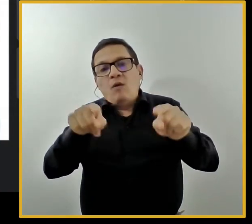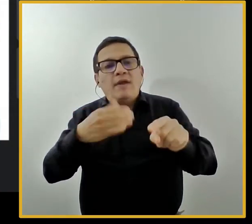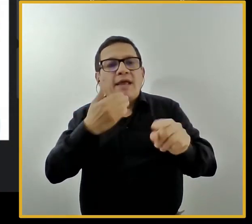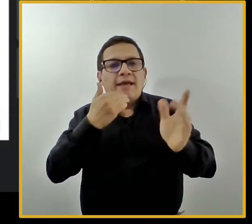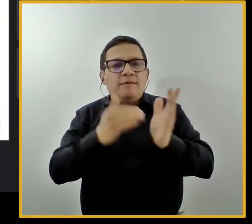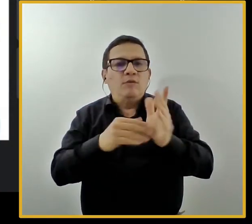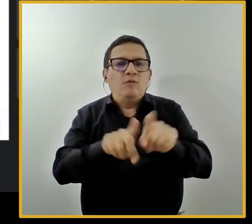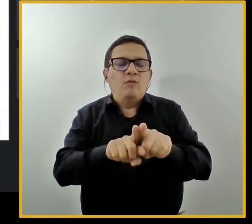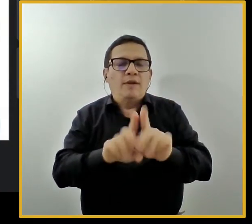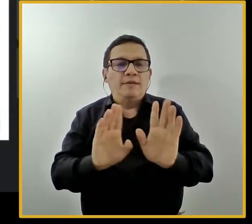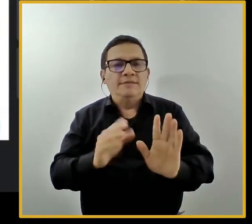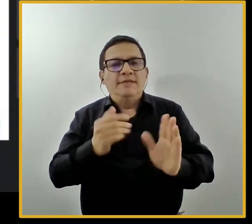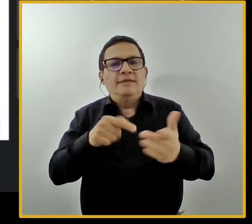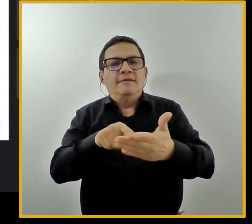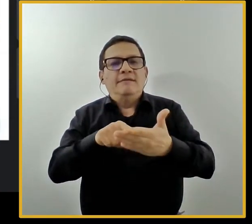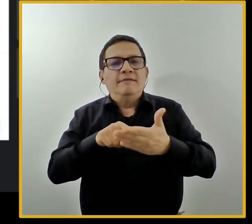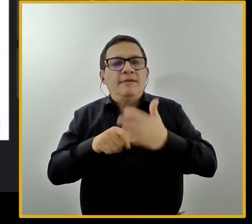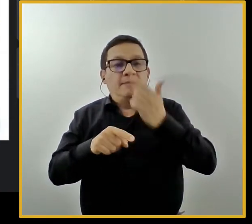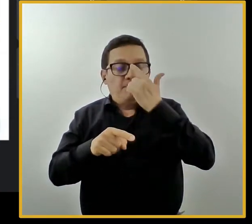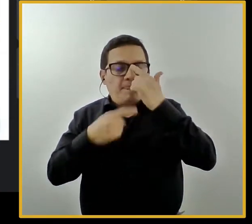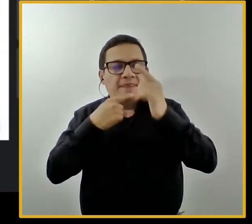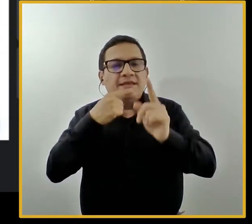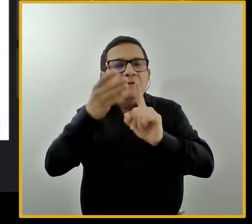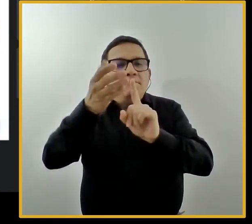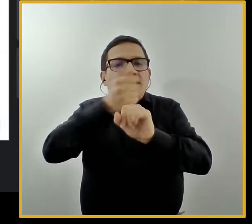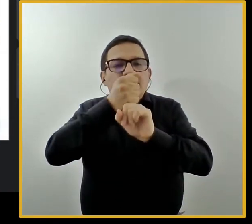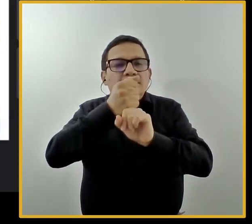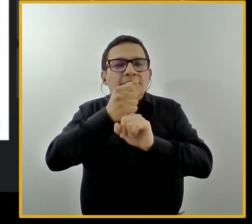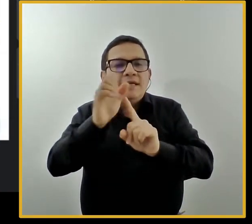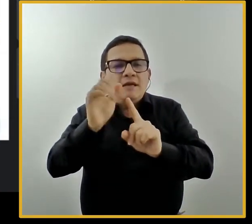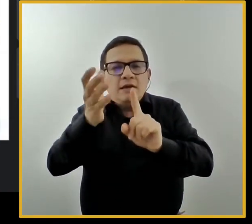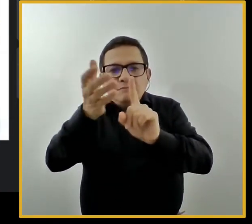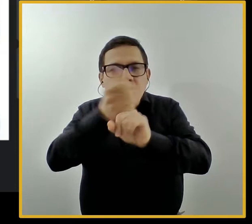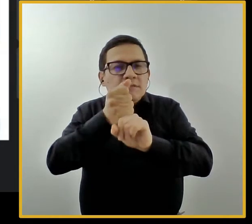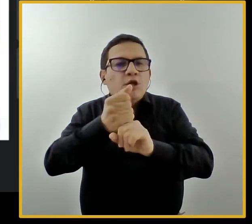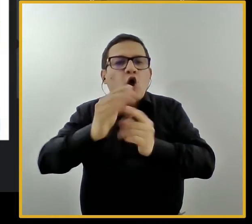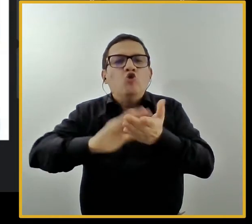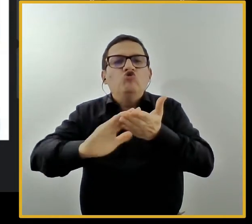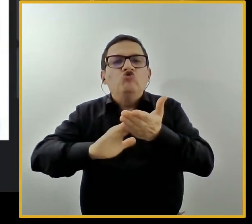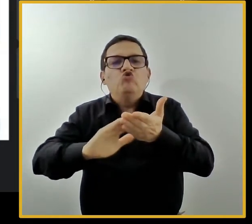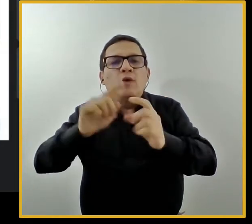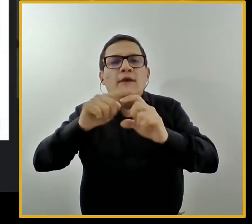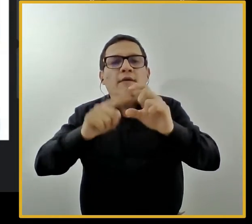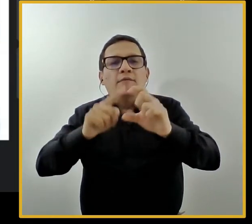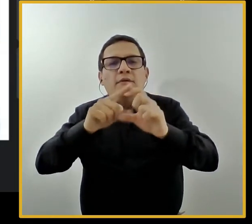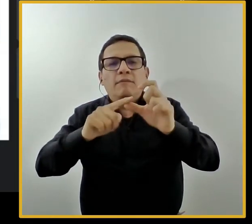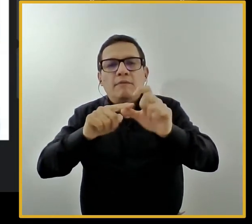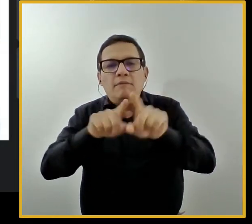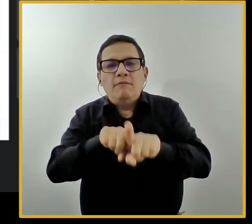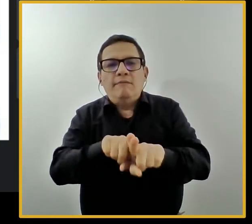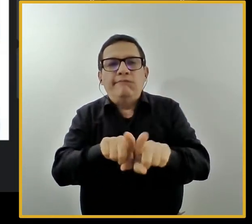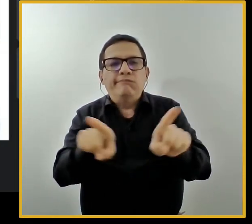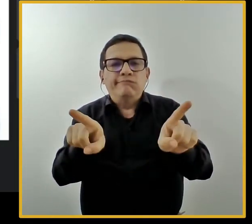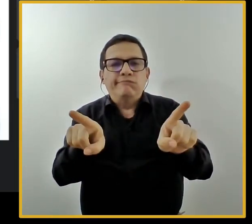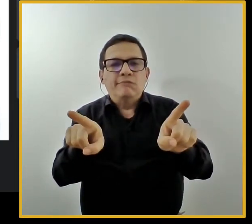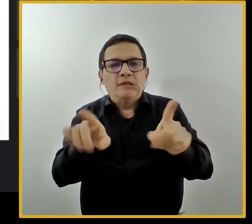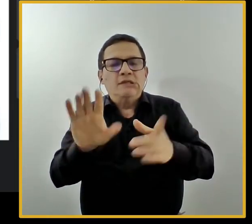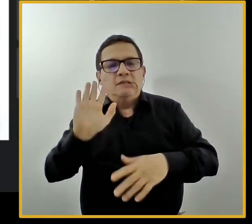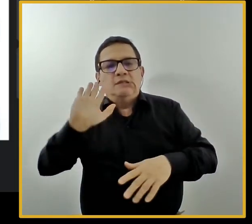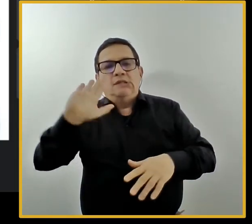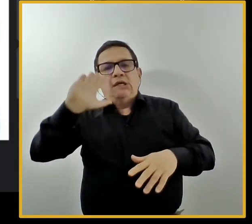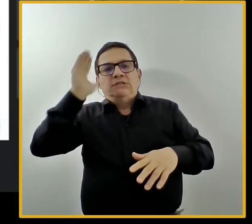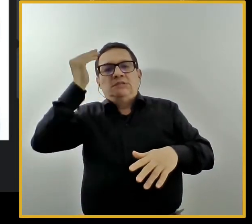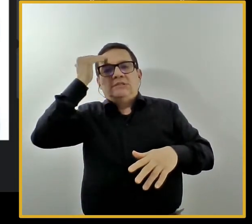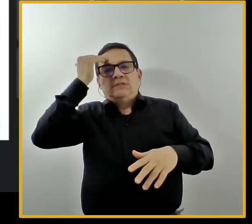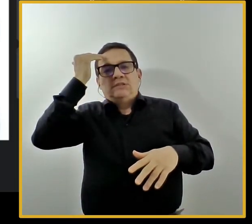siguientes. Entonces, me piden acá encontrar, ¿cierto?, la solución de la ecuación diferencial. Entonces, ya